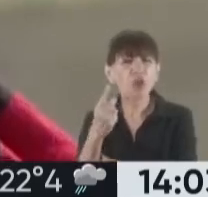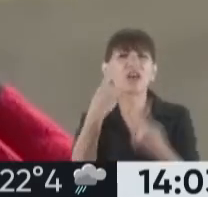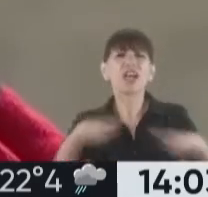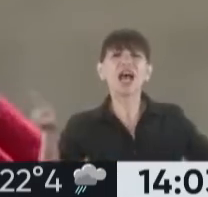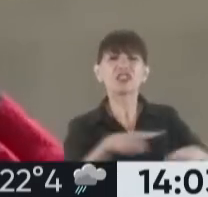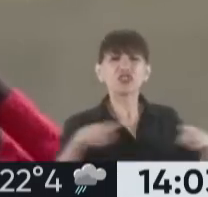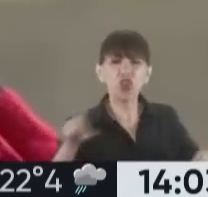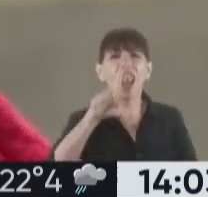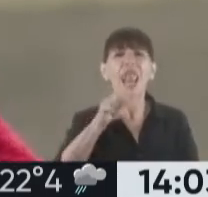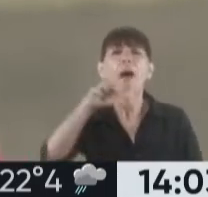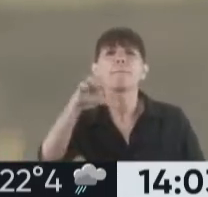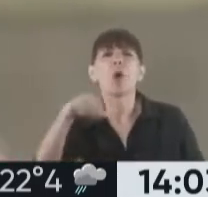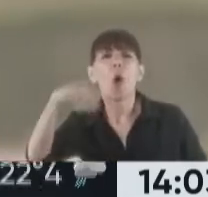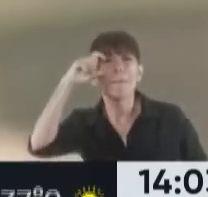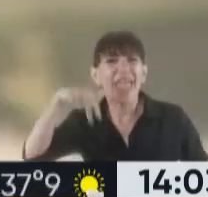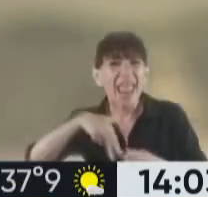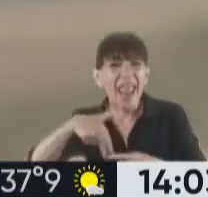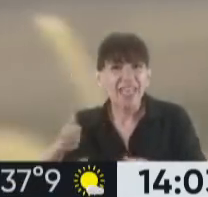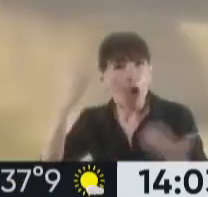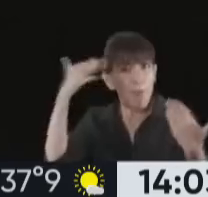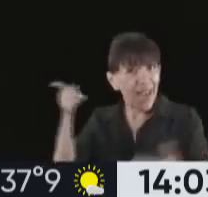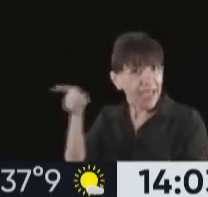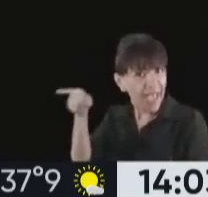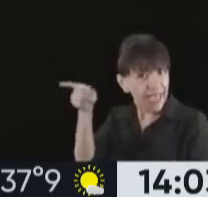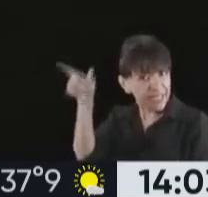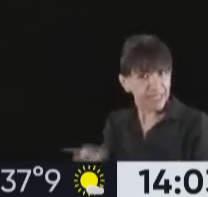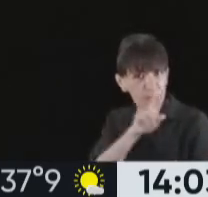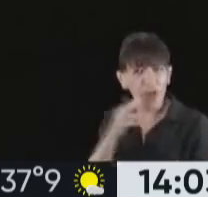en homenaje a su persona. Muchas gracias, doña Eulogia.